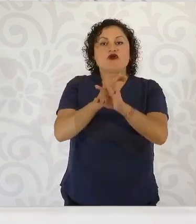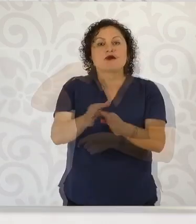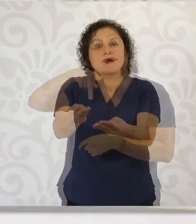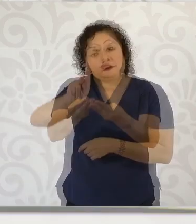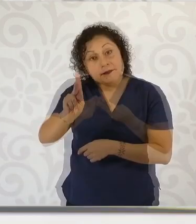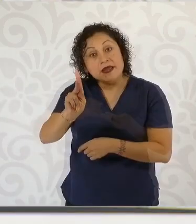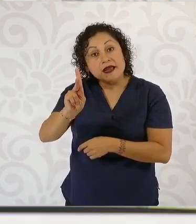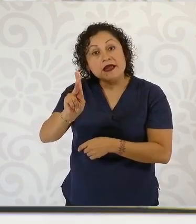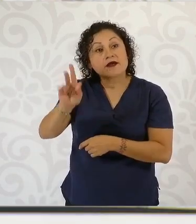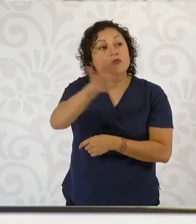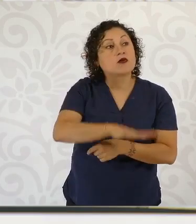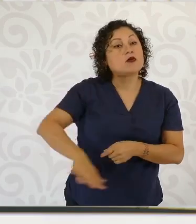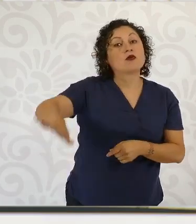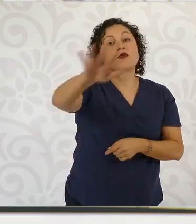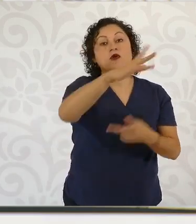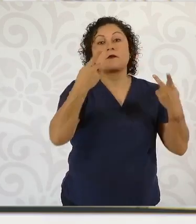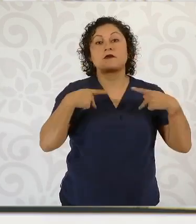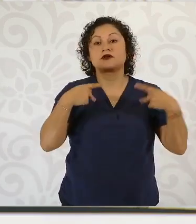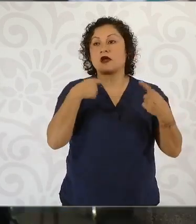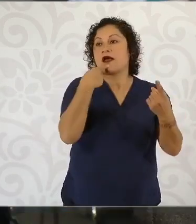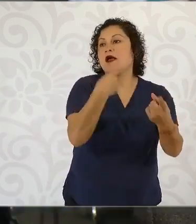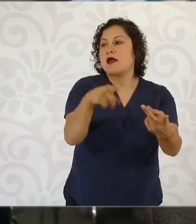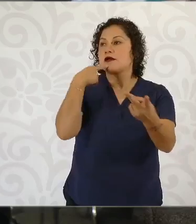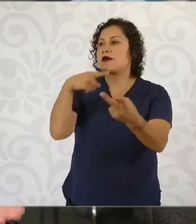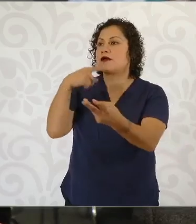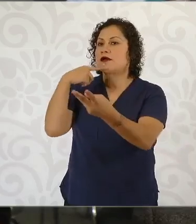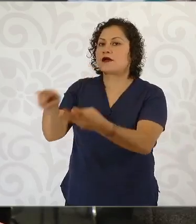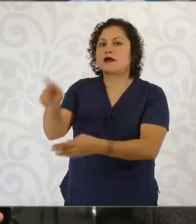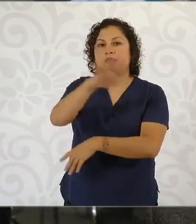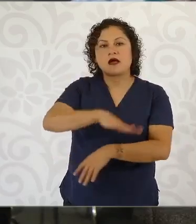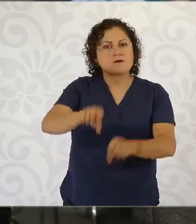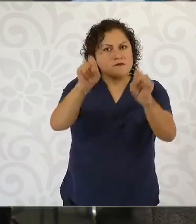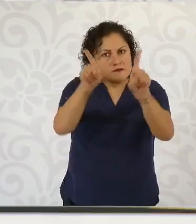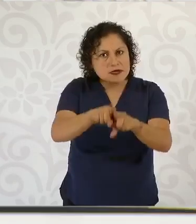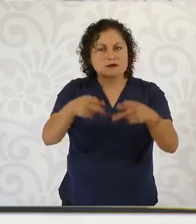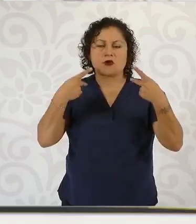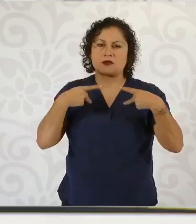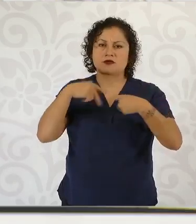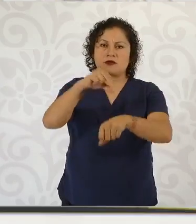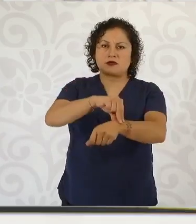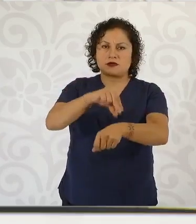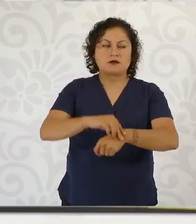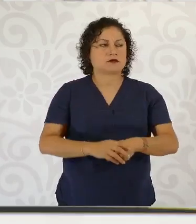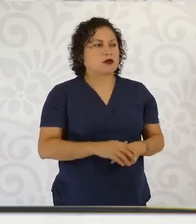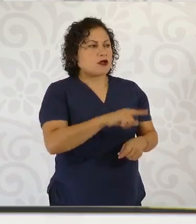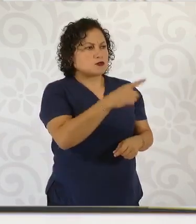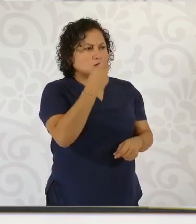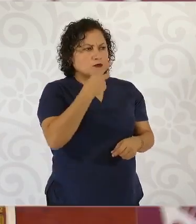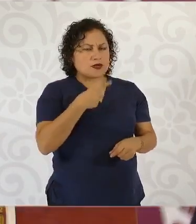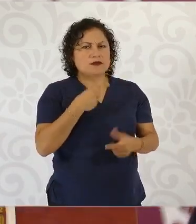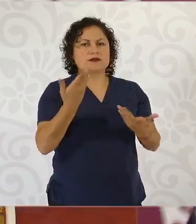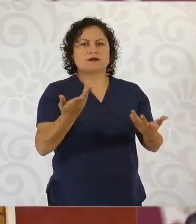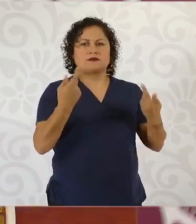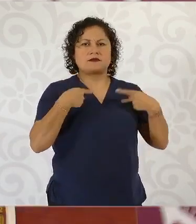mi opinión. Bueno, manifestaciones es distinto. De personal médico. Hubo manifestaciones en la calle de personas que